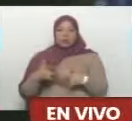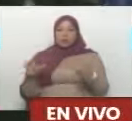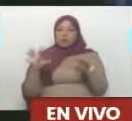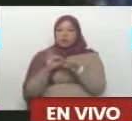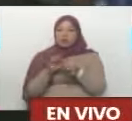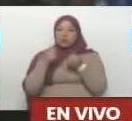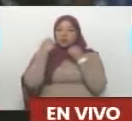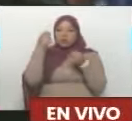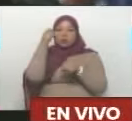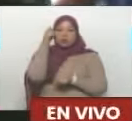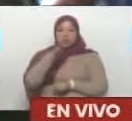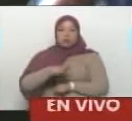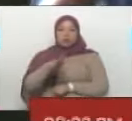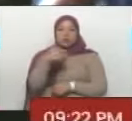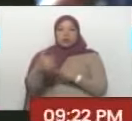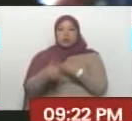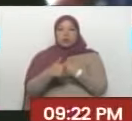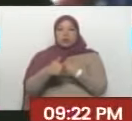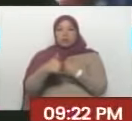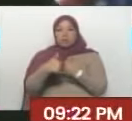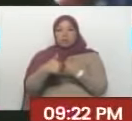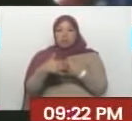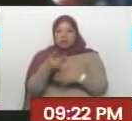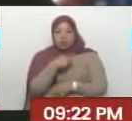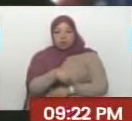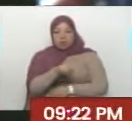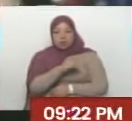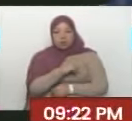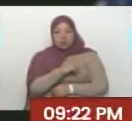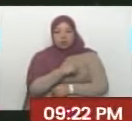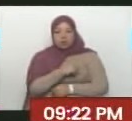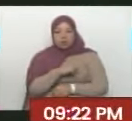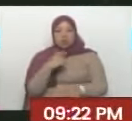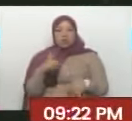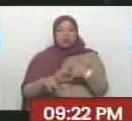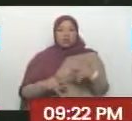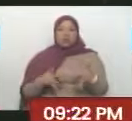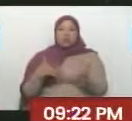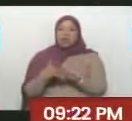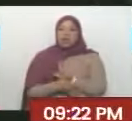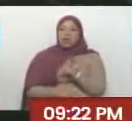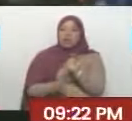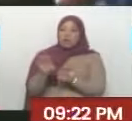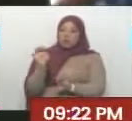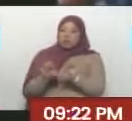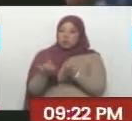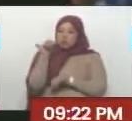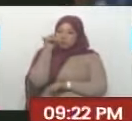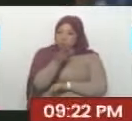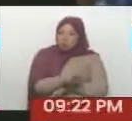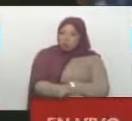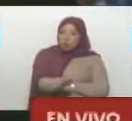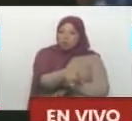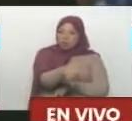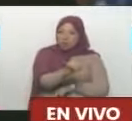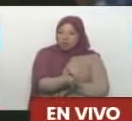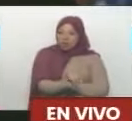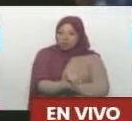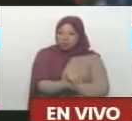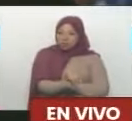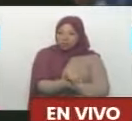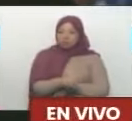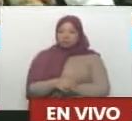una lucha de un pueblo contra el neocolonialismo. Eso es lo que se valora en ese pueblo que está allí.